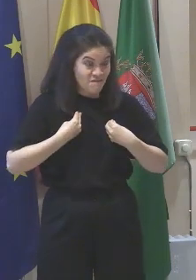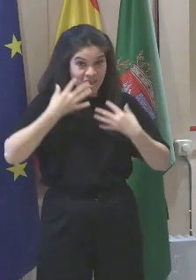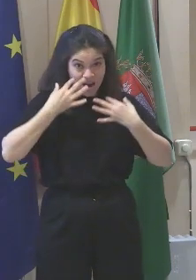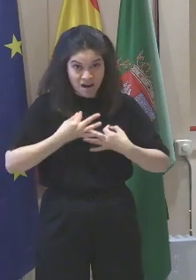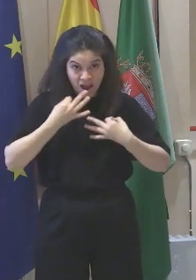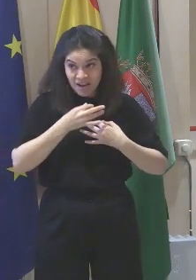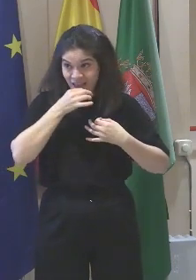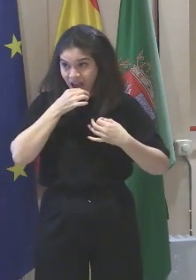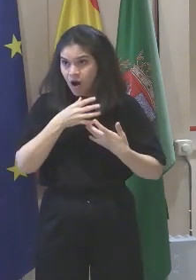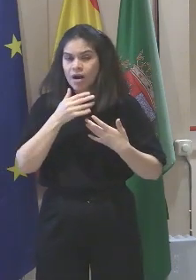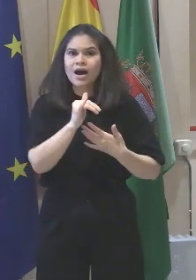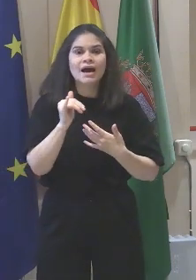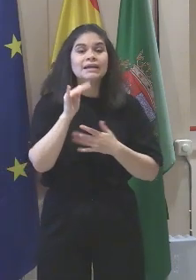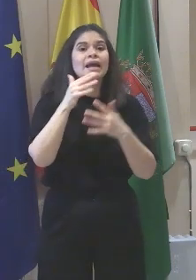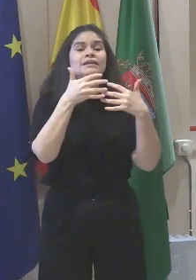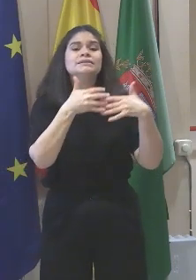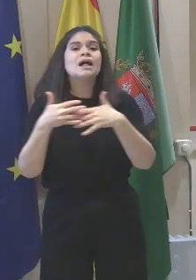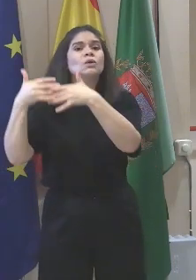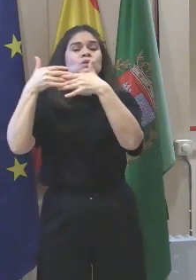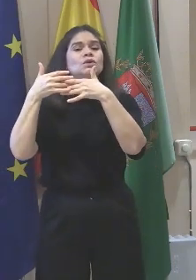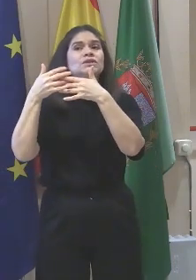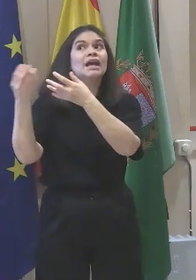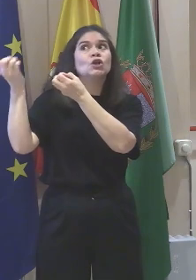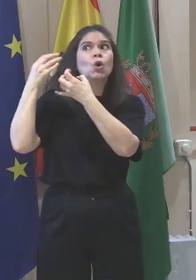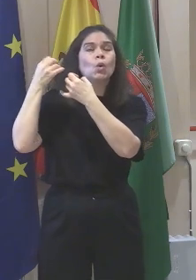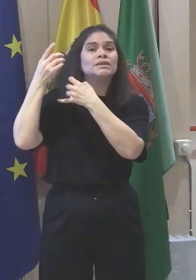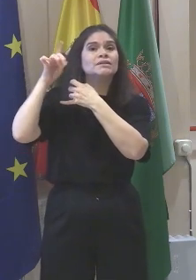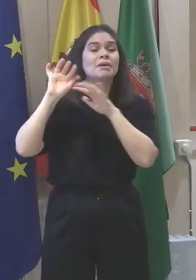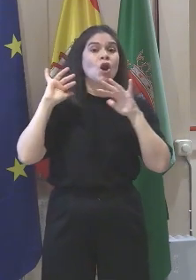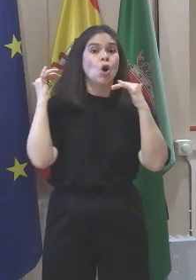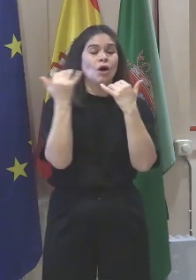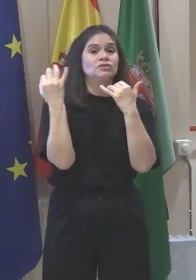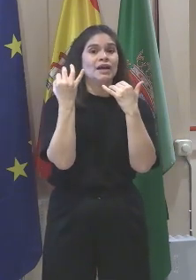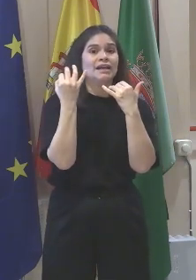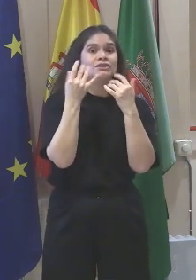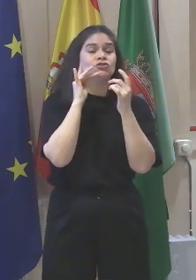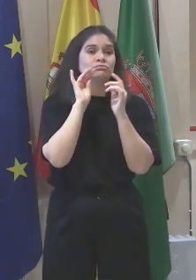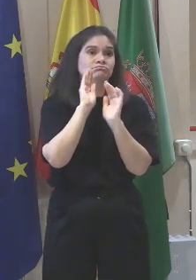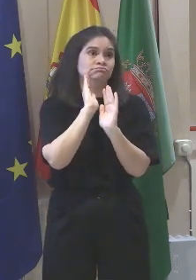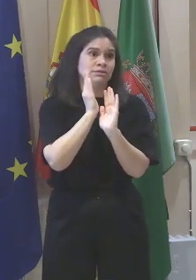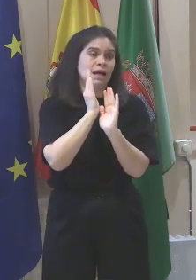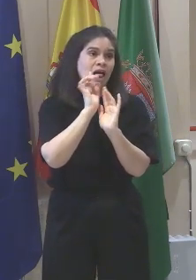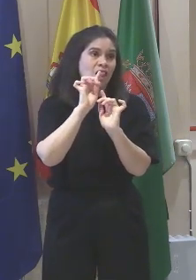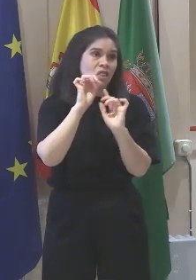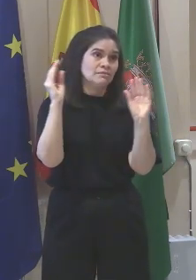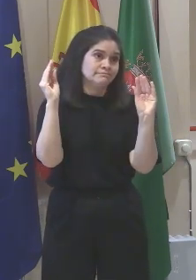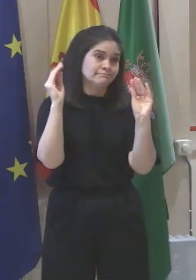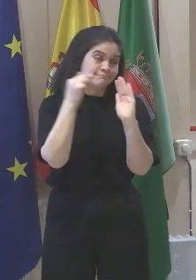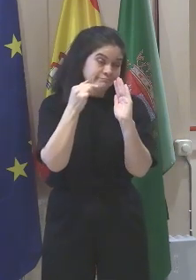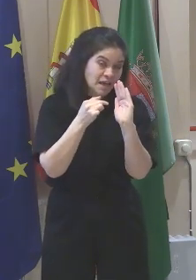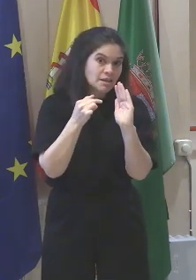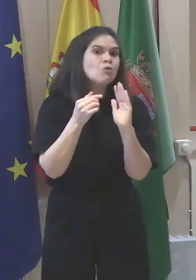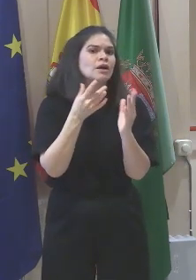real que tenemos actualmente en Estados Unidos y que nos van contando en los congresos es que son eventos adversos manejables. Los eventos